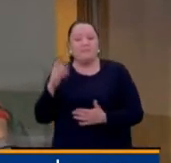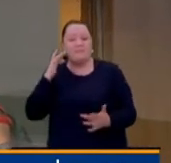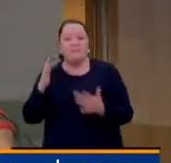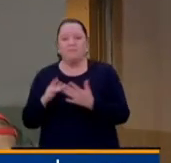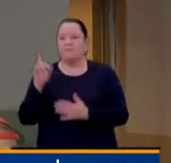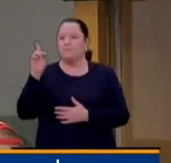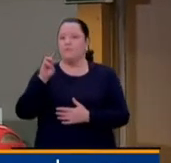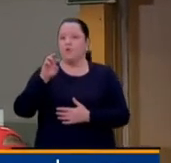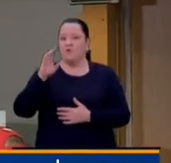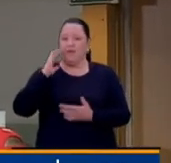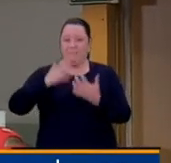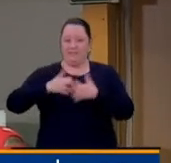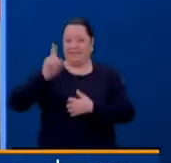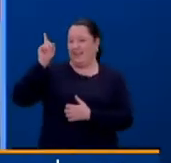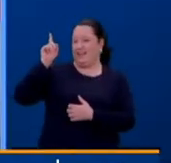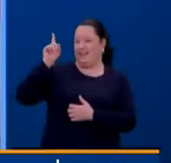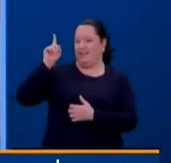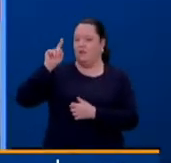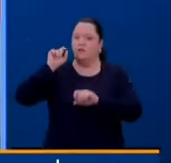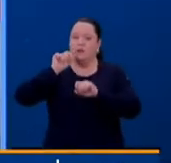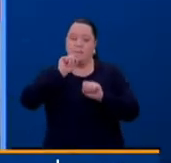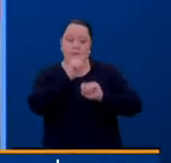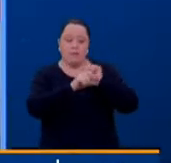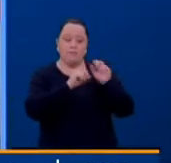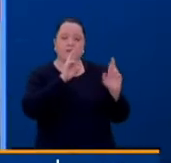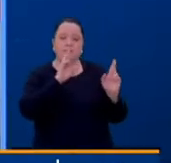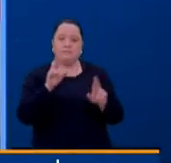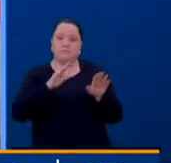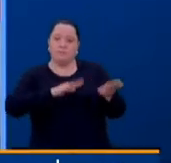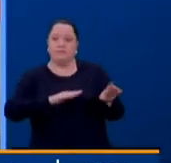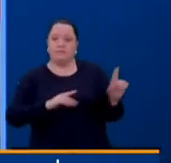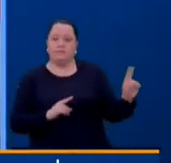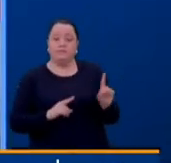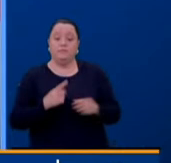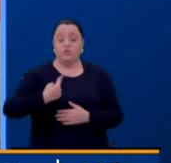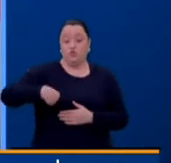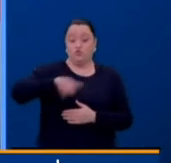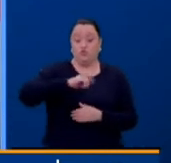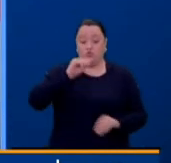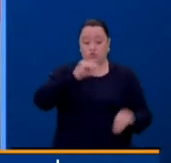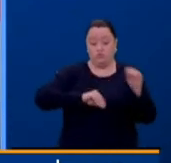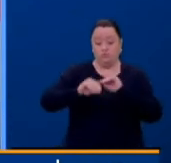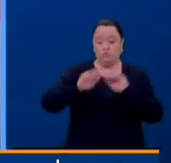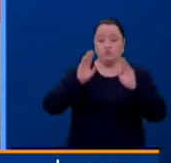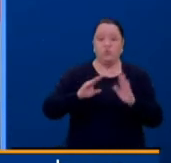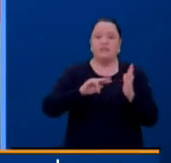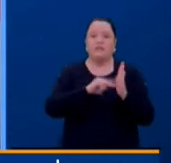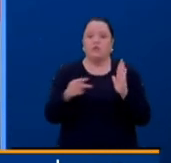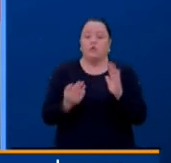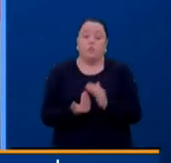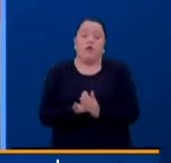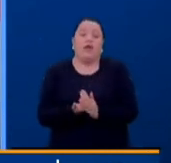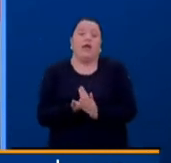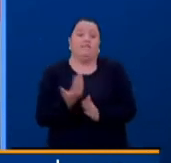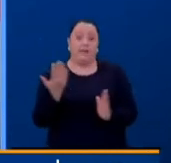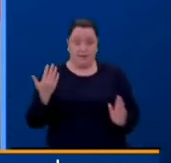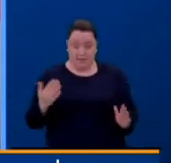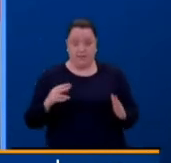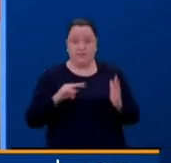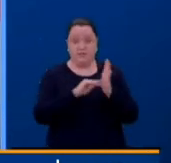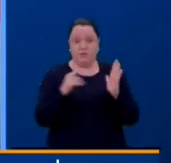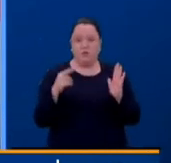los interrogantes. Lo que nosotros desarrollamos es una tecnología novedosa que básicamente se